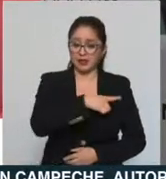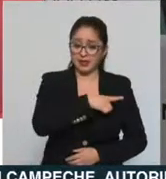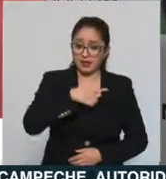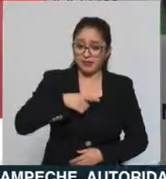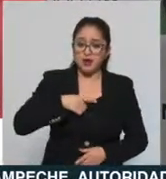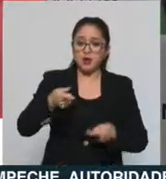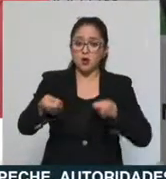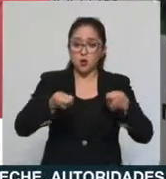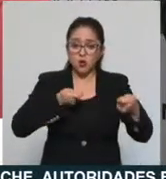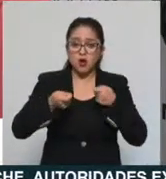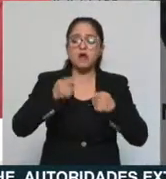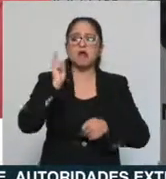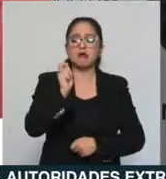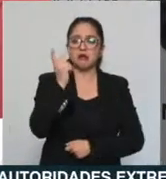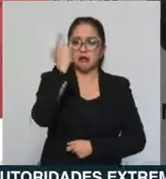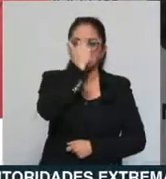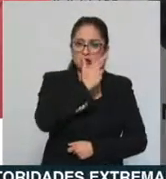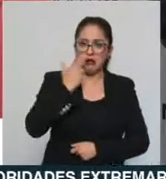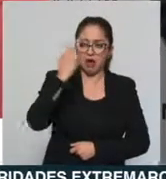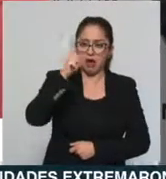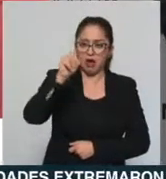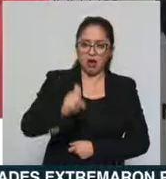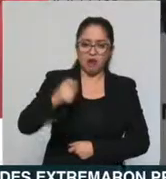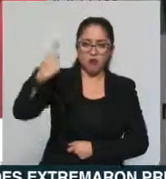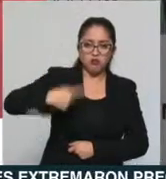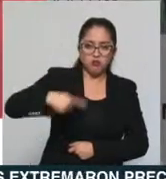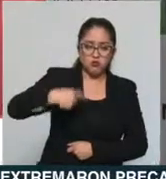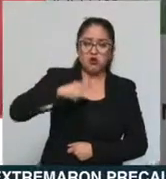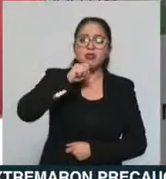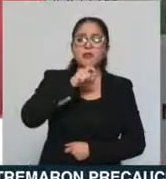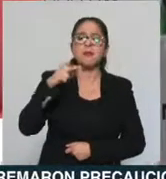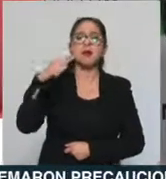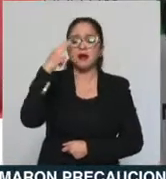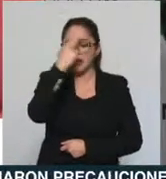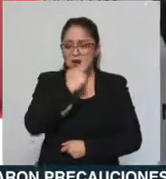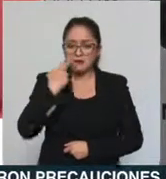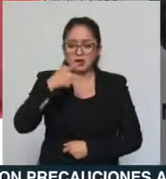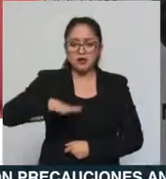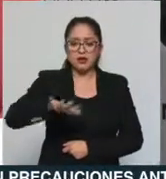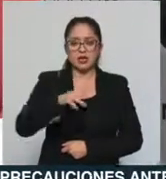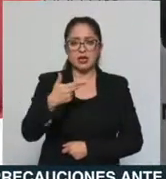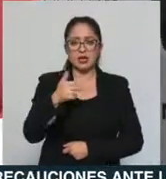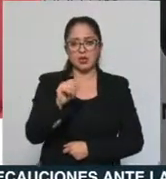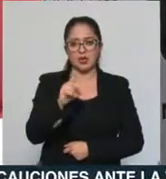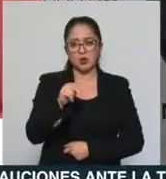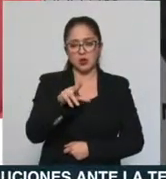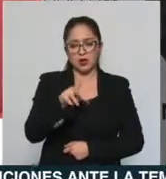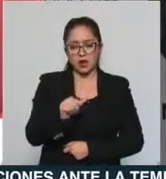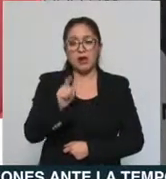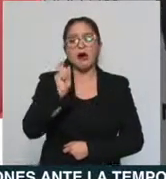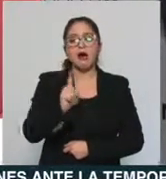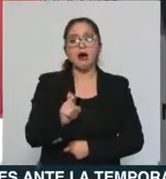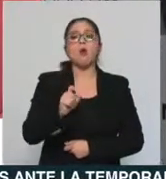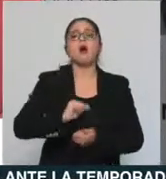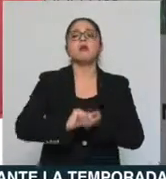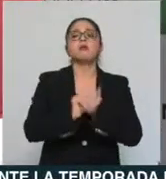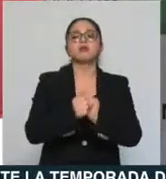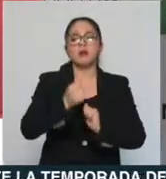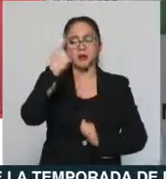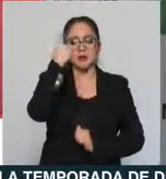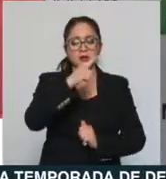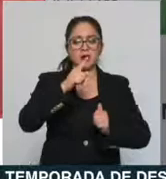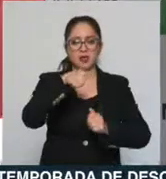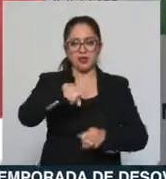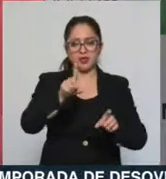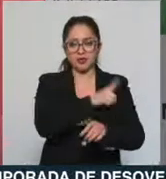fugas, mejorar la eficiencia hidráulica de la red y nos permitirá fortalecer en forma